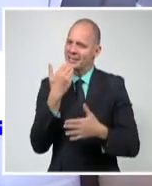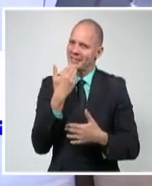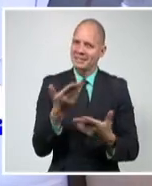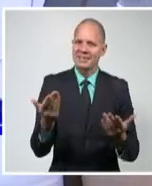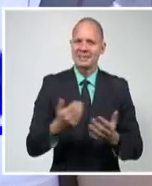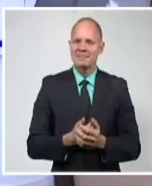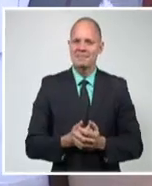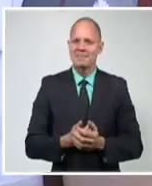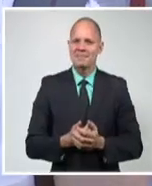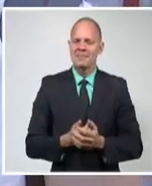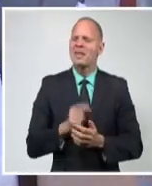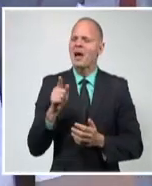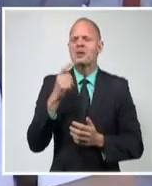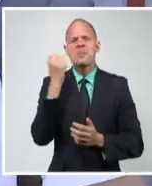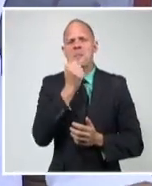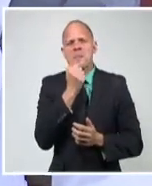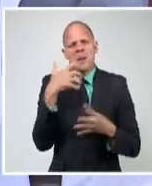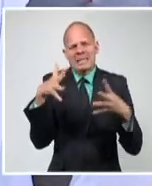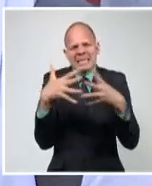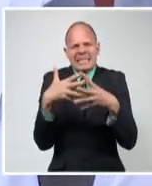has creado más afinidad?